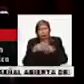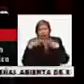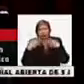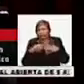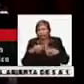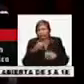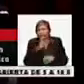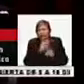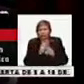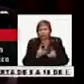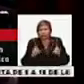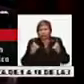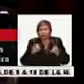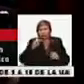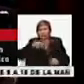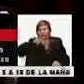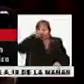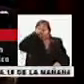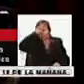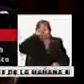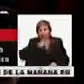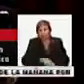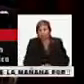la democracia en el Perú,